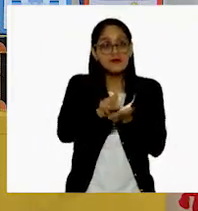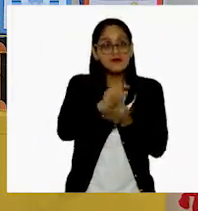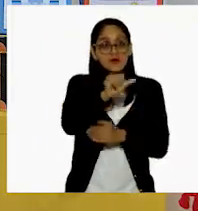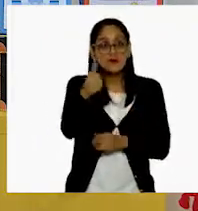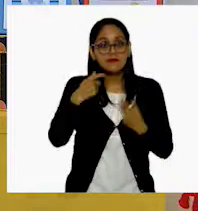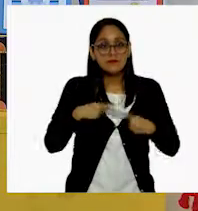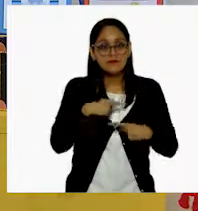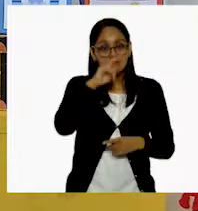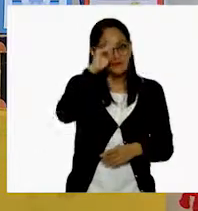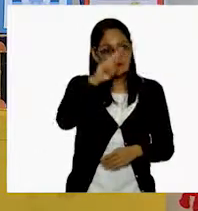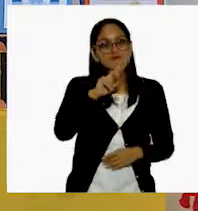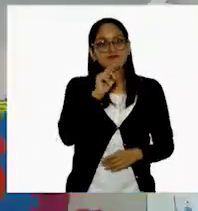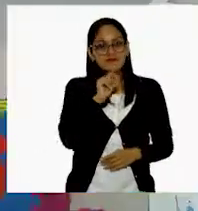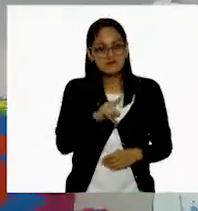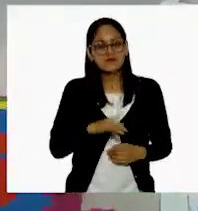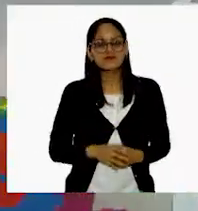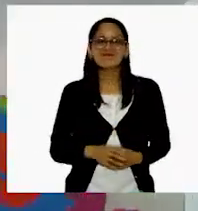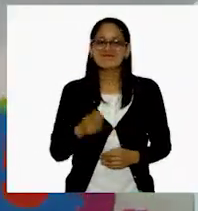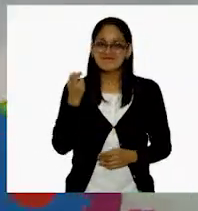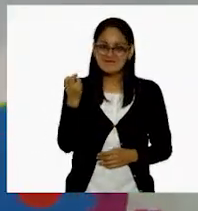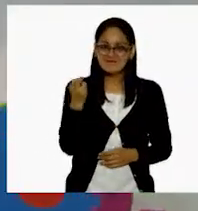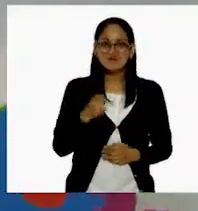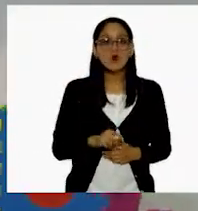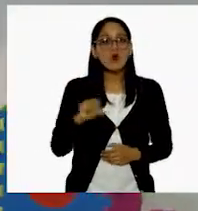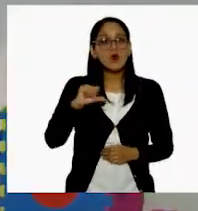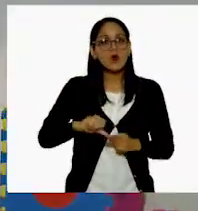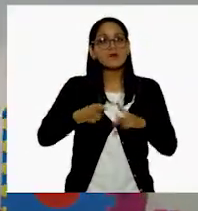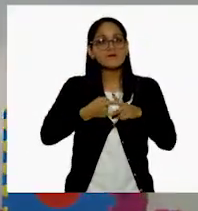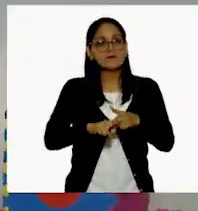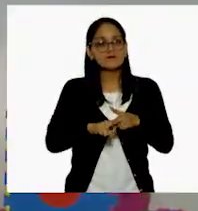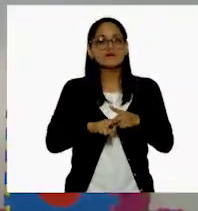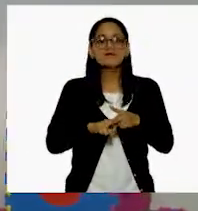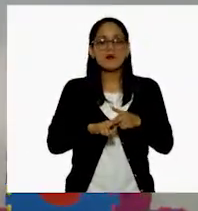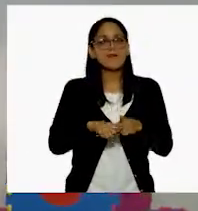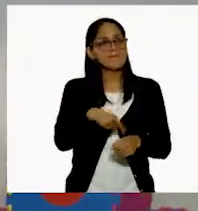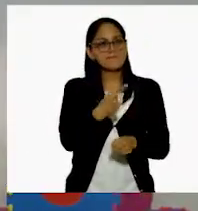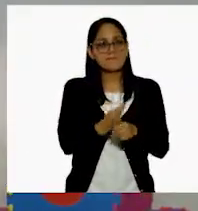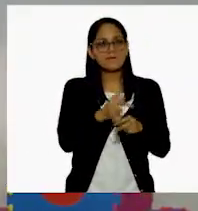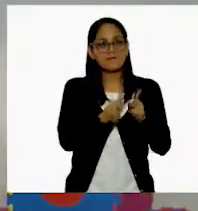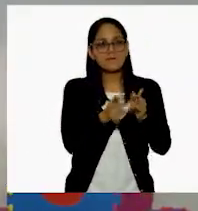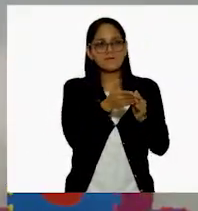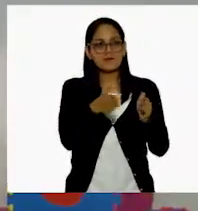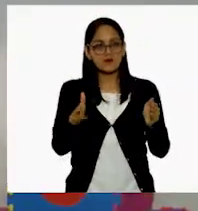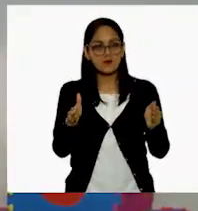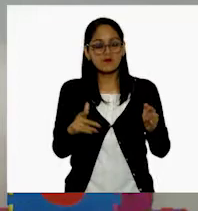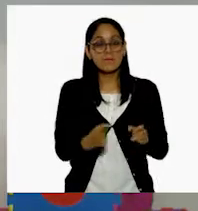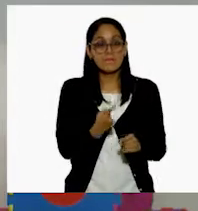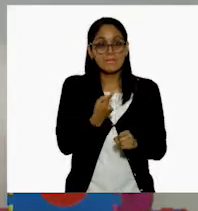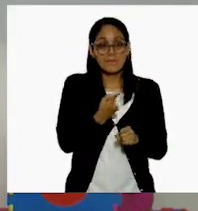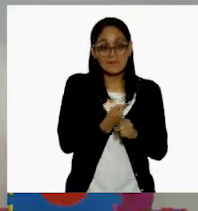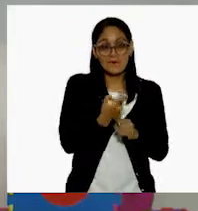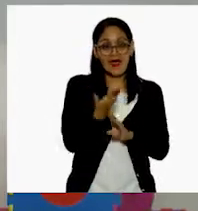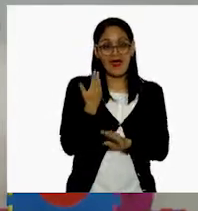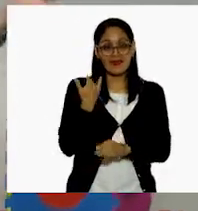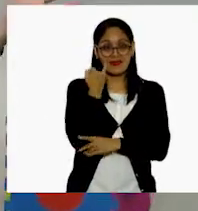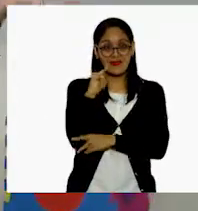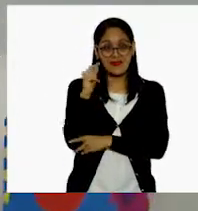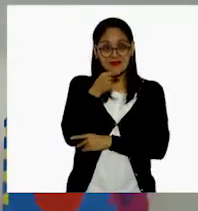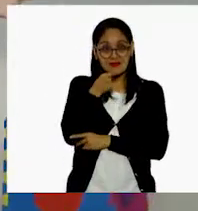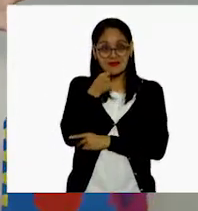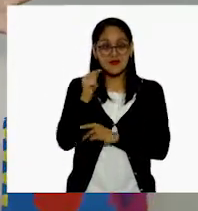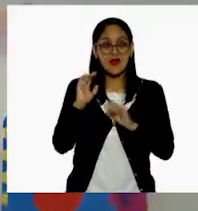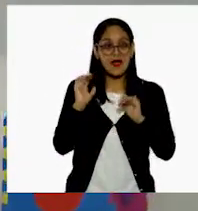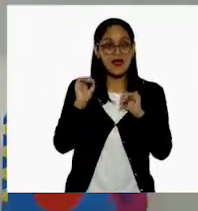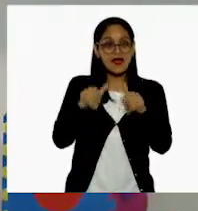demás personas. Exactamente. Hoy inician una nueva etapa. Pasar del preescolar al primer año de primaria es un